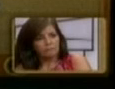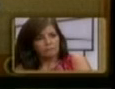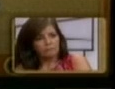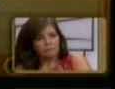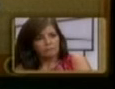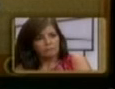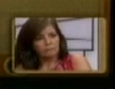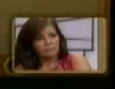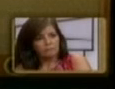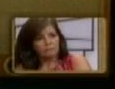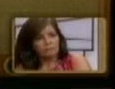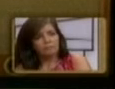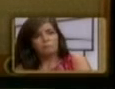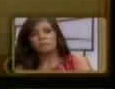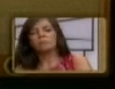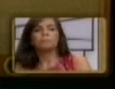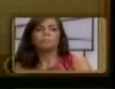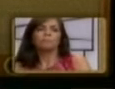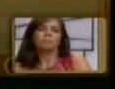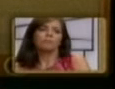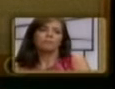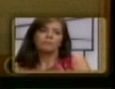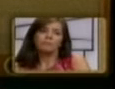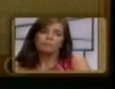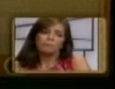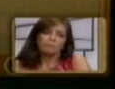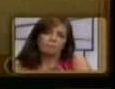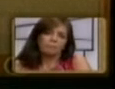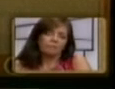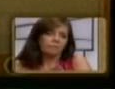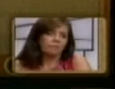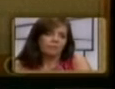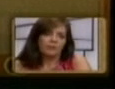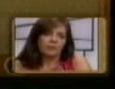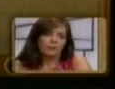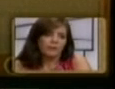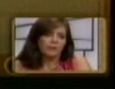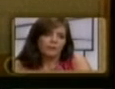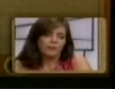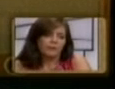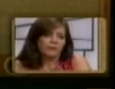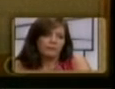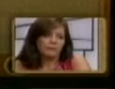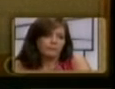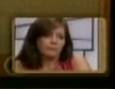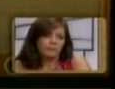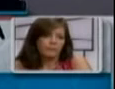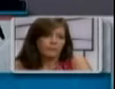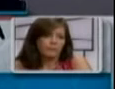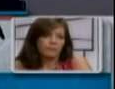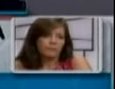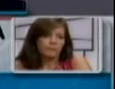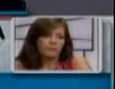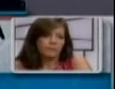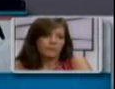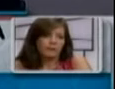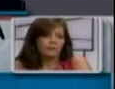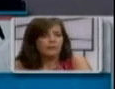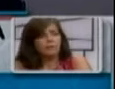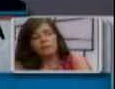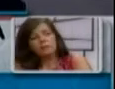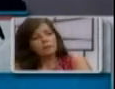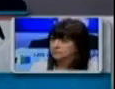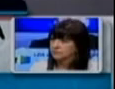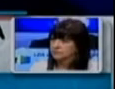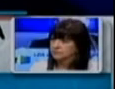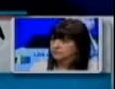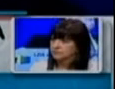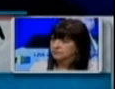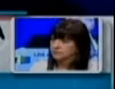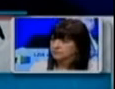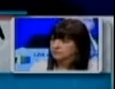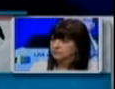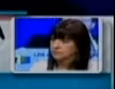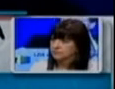la canaleta el juego y la droga. El juego y la droga. ¿Sigue pensando lo mismo? Yo